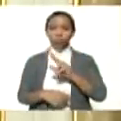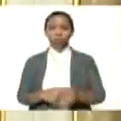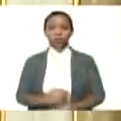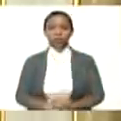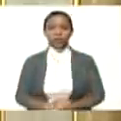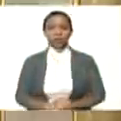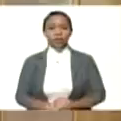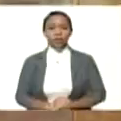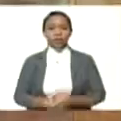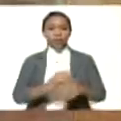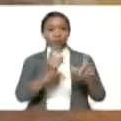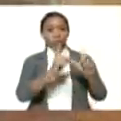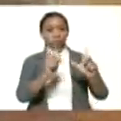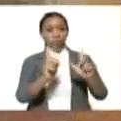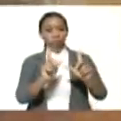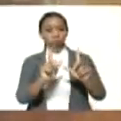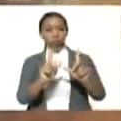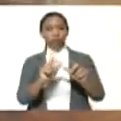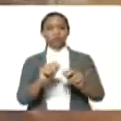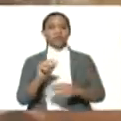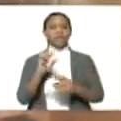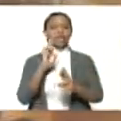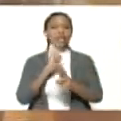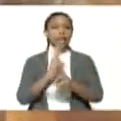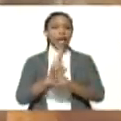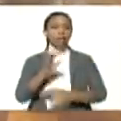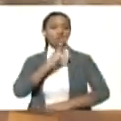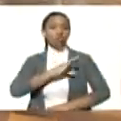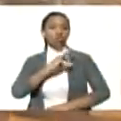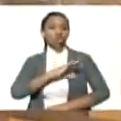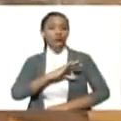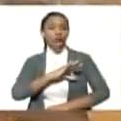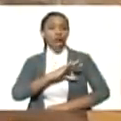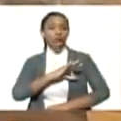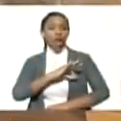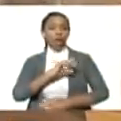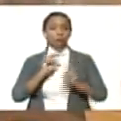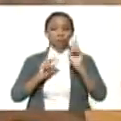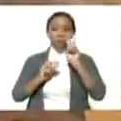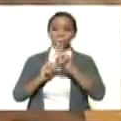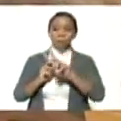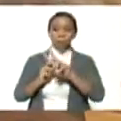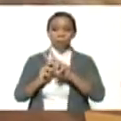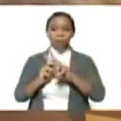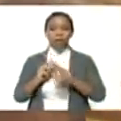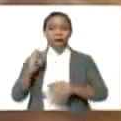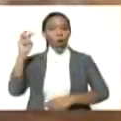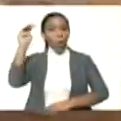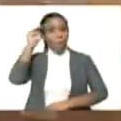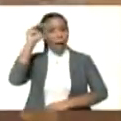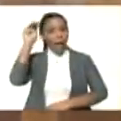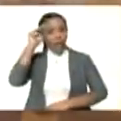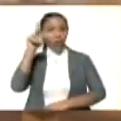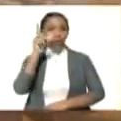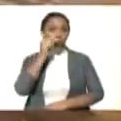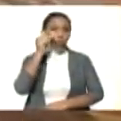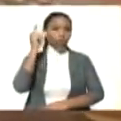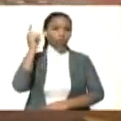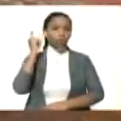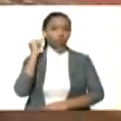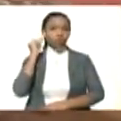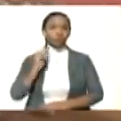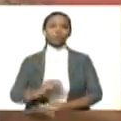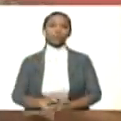en transmisiones televisivas y en las redes sociales a los maestros y a las